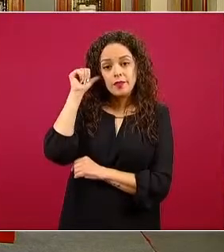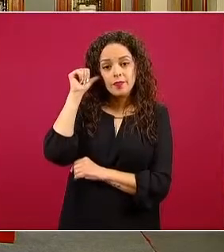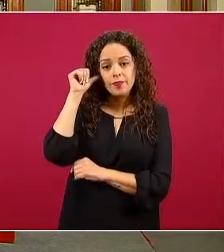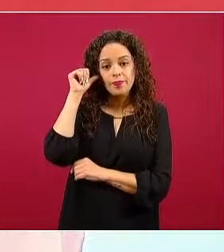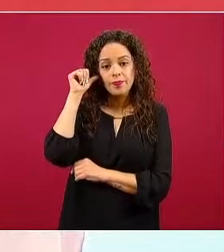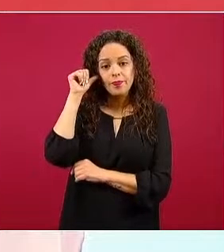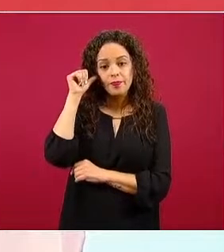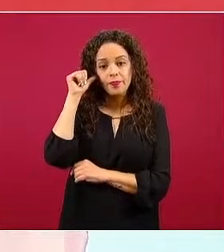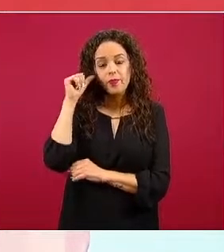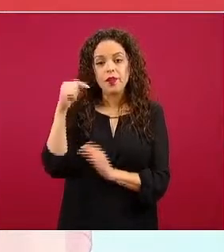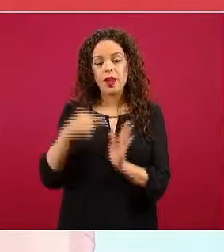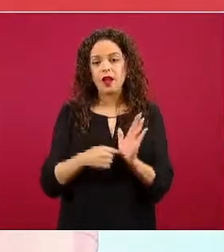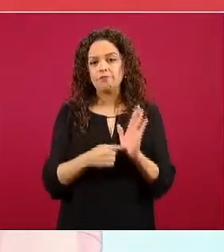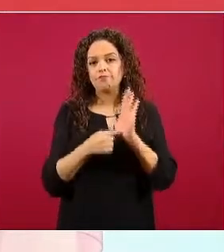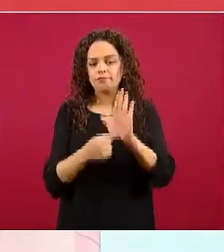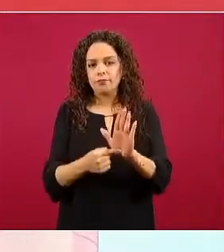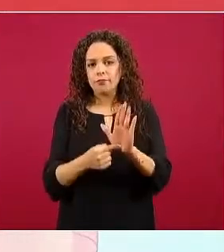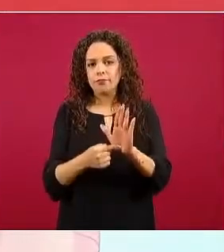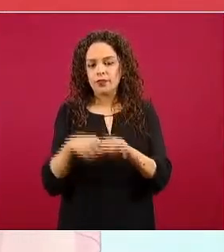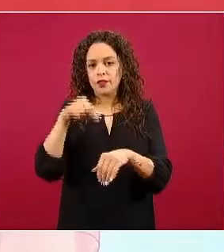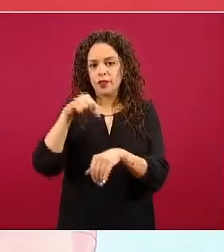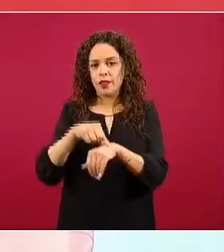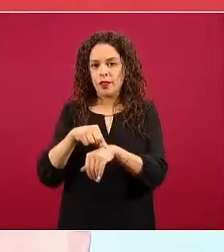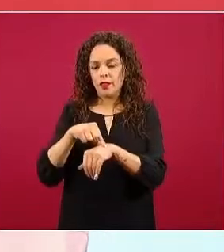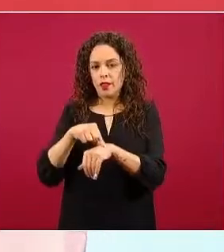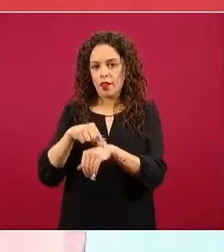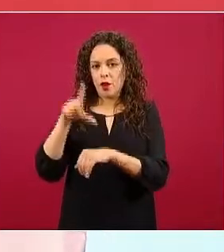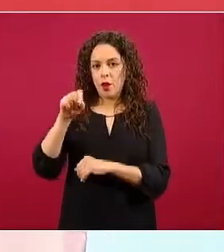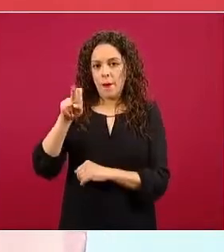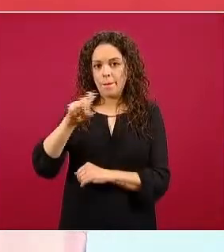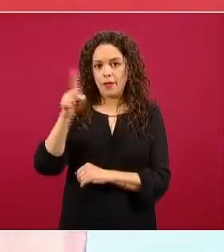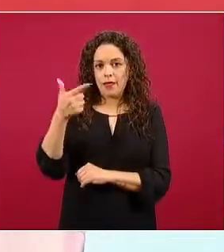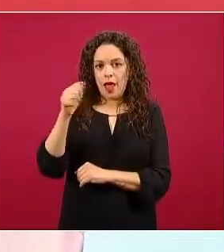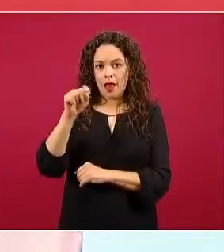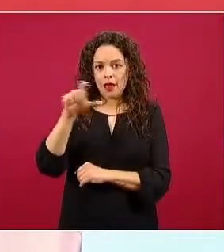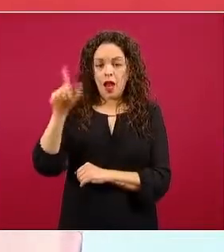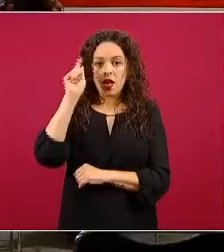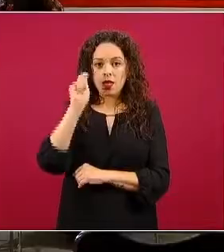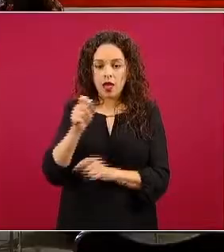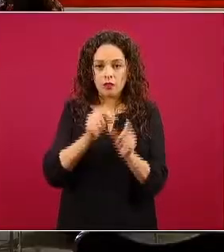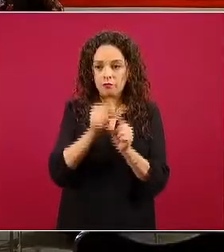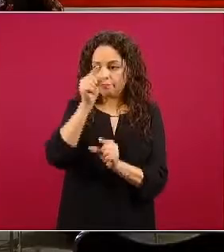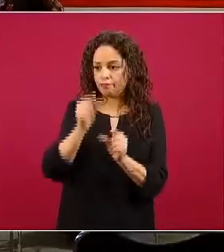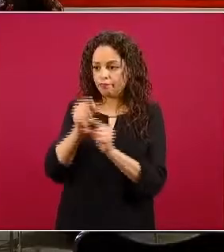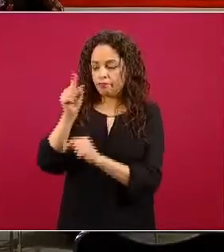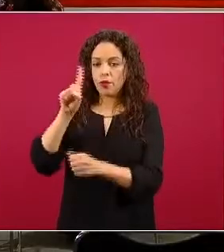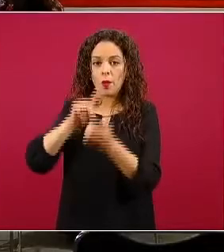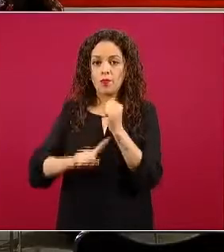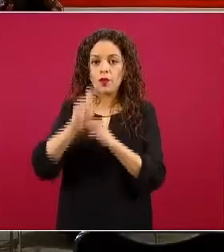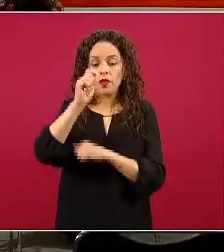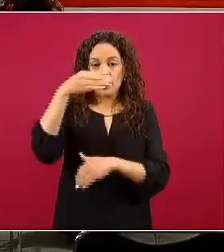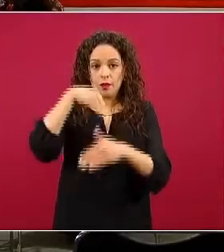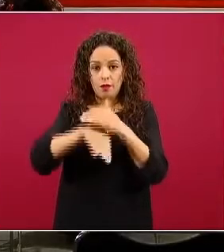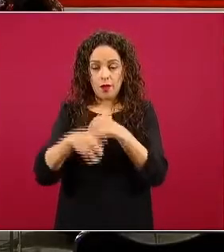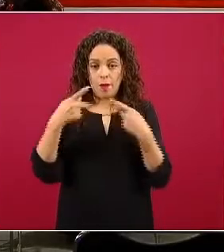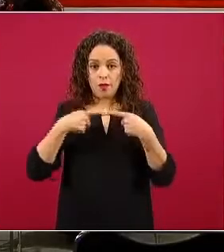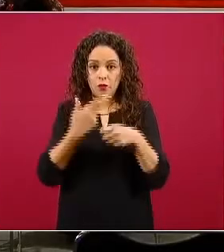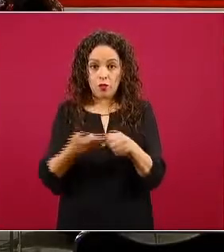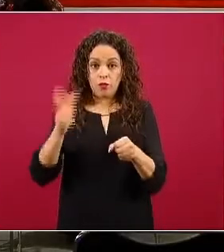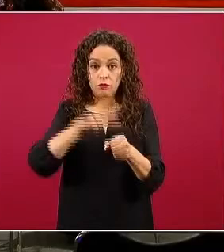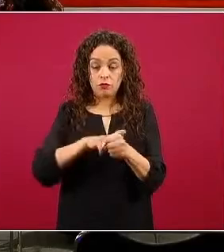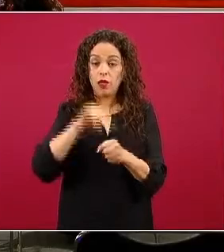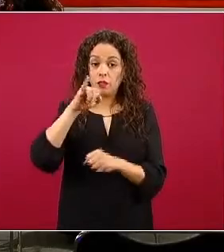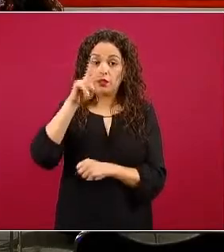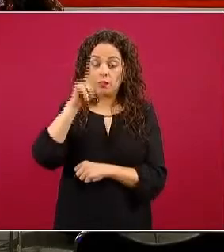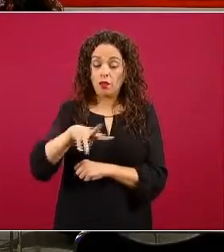presentaba el doctor López-Gatell en las gráficas, sobre todo de ocupación hospitalaria, están muy